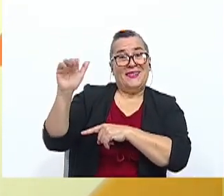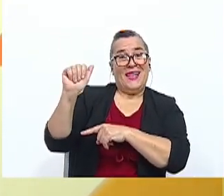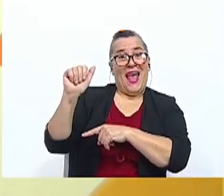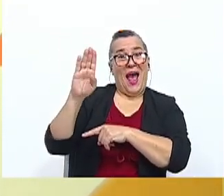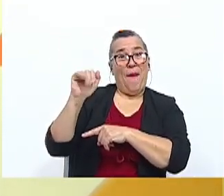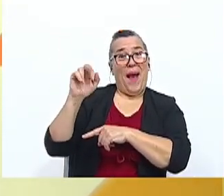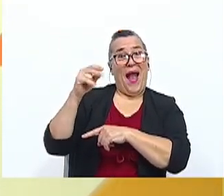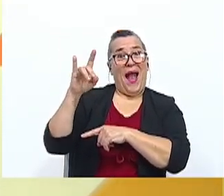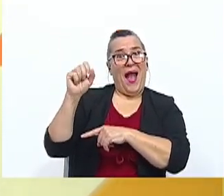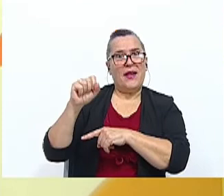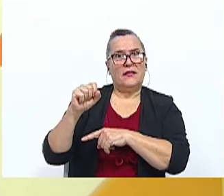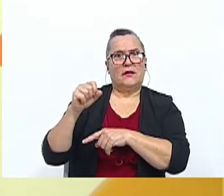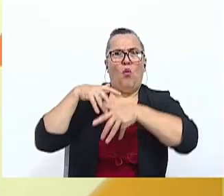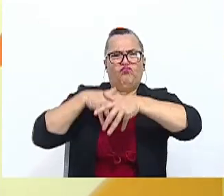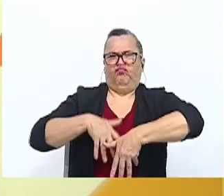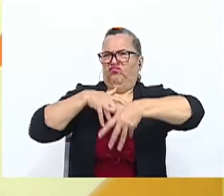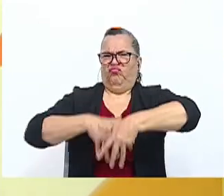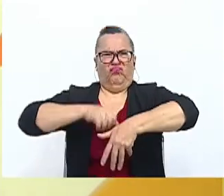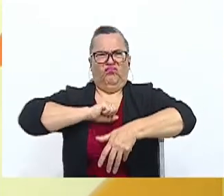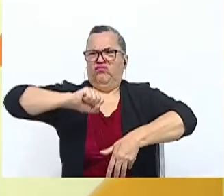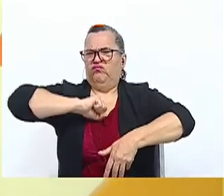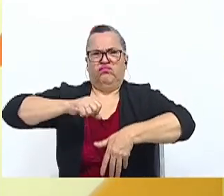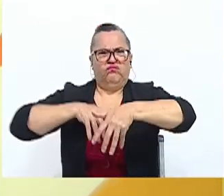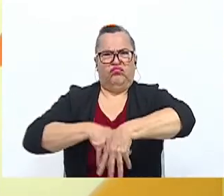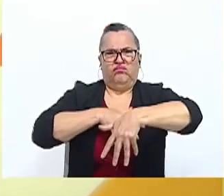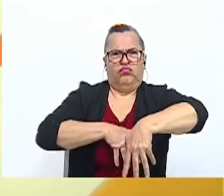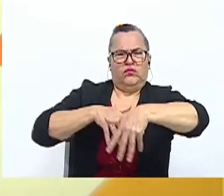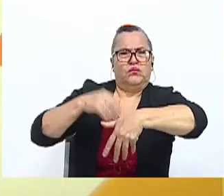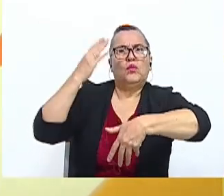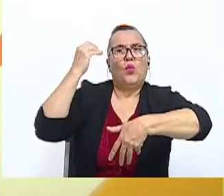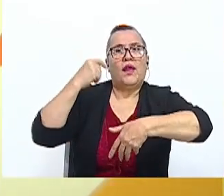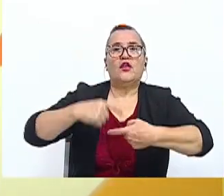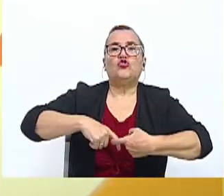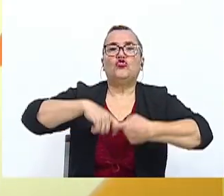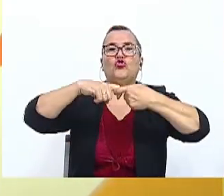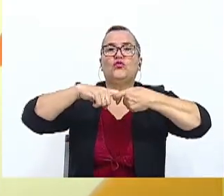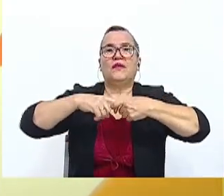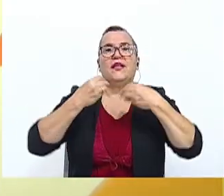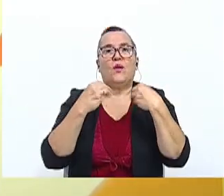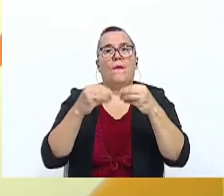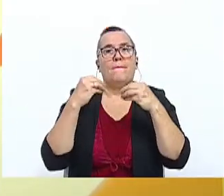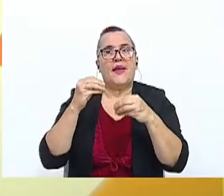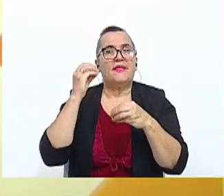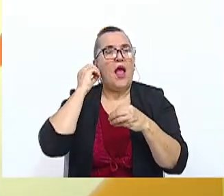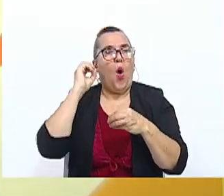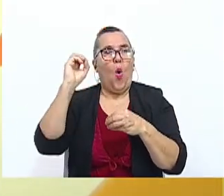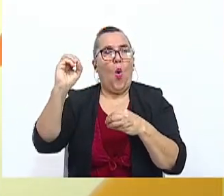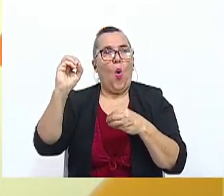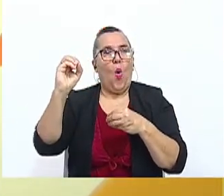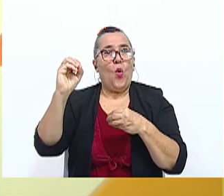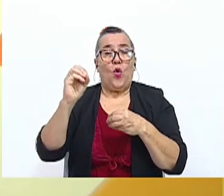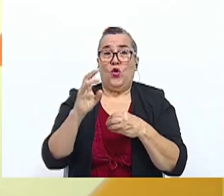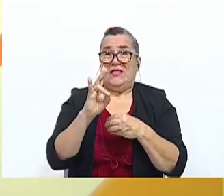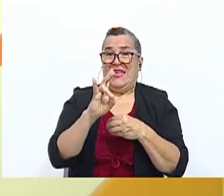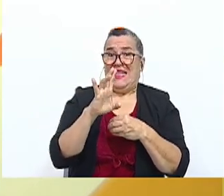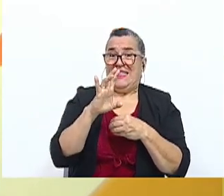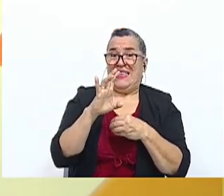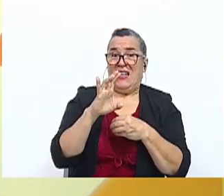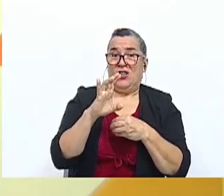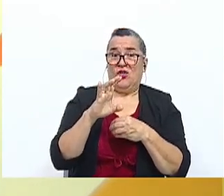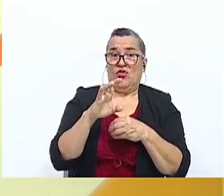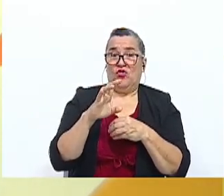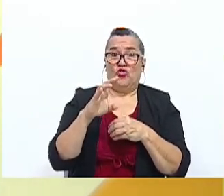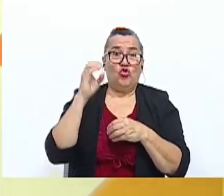meses se han dado manifestaciones, por ejemplo, porque suspendieron la venta del oro de 700 oreros